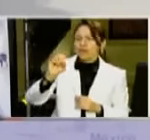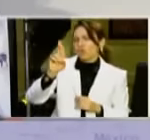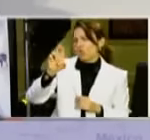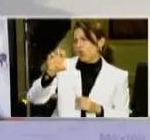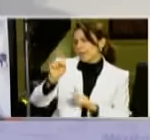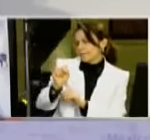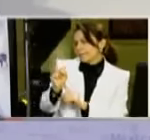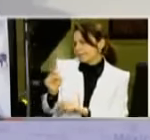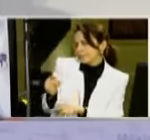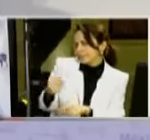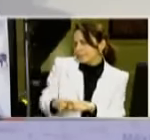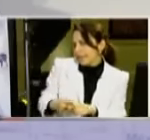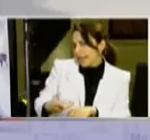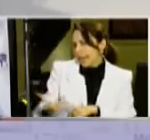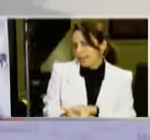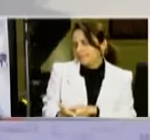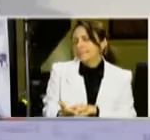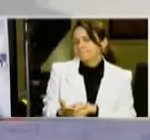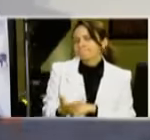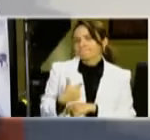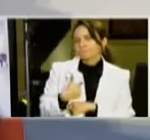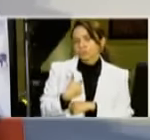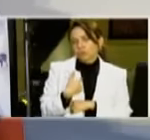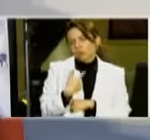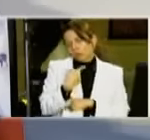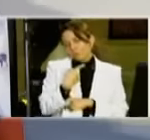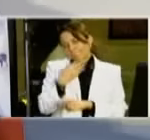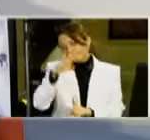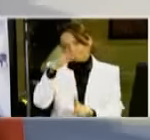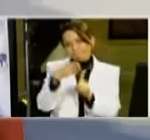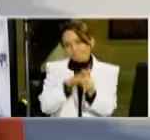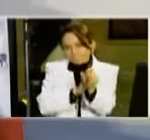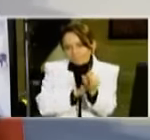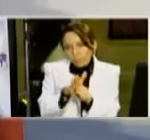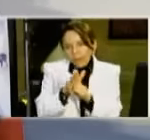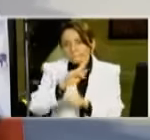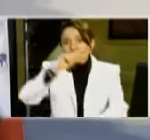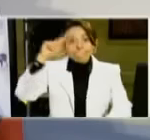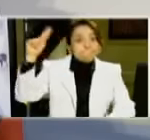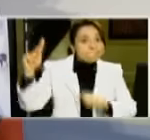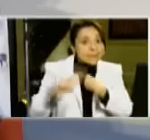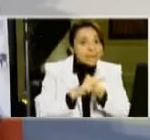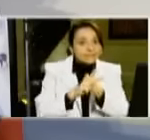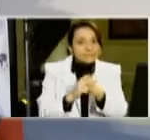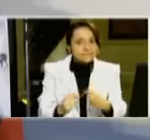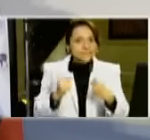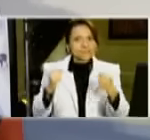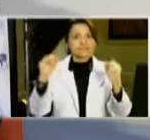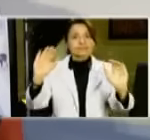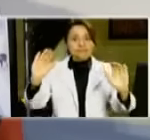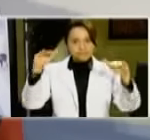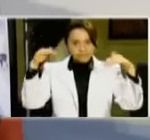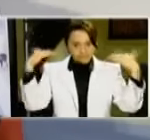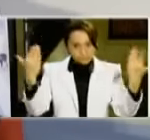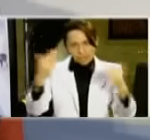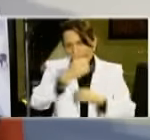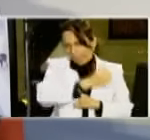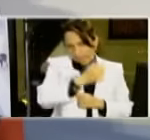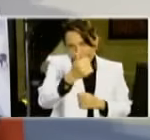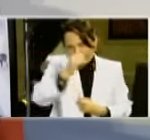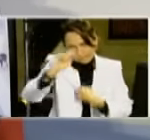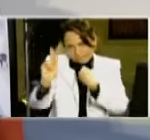o a los bloques económicos y políticos que hoy predominan en la escena global. Todo el Estado nacional tiene sus